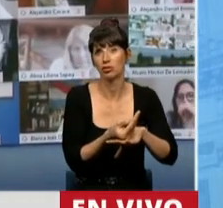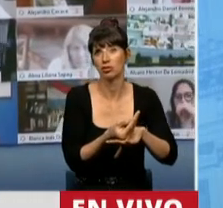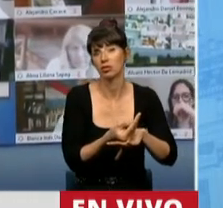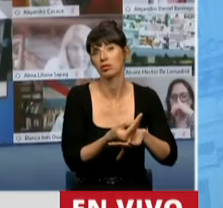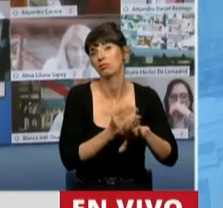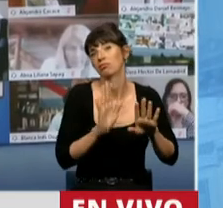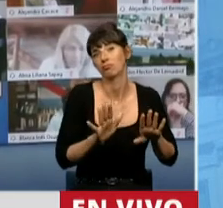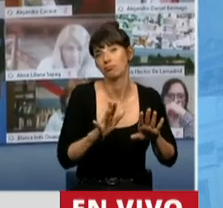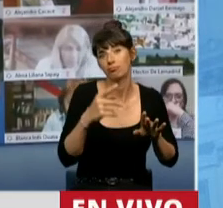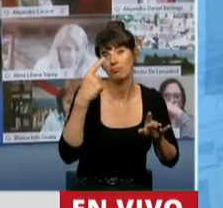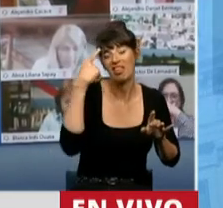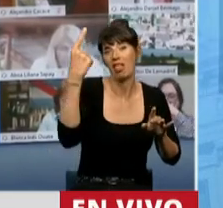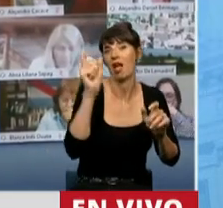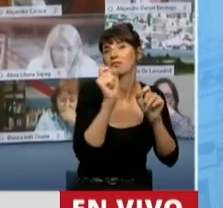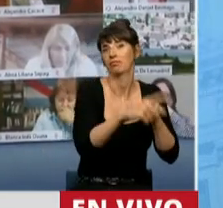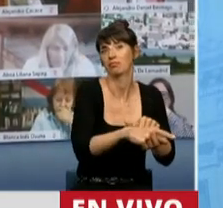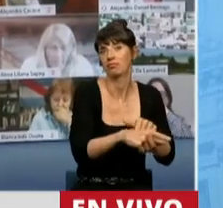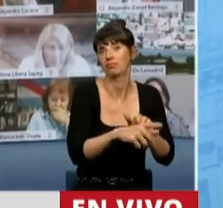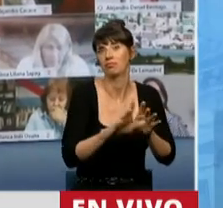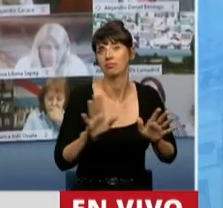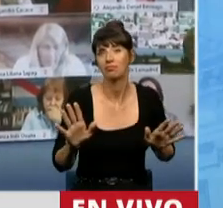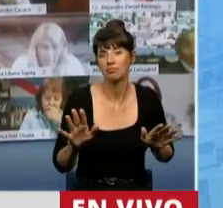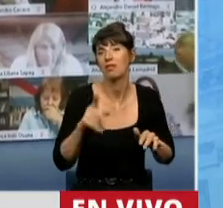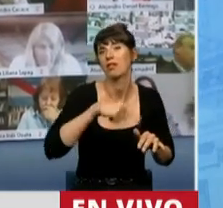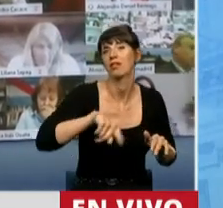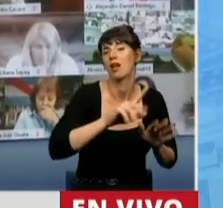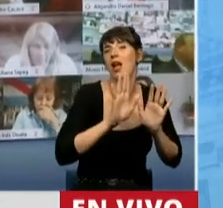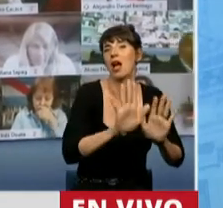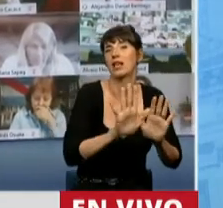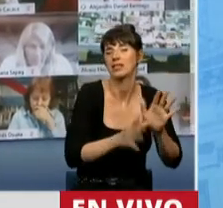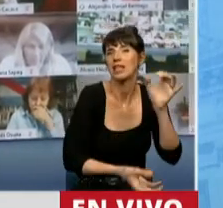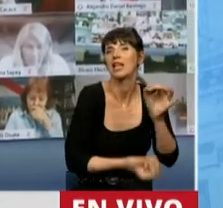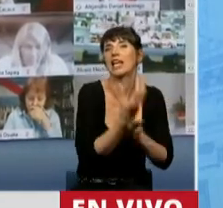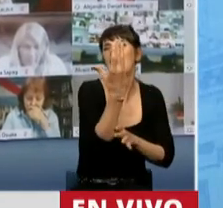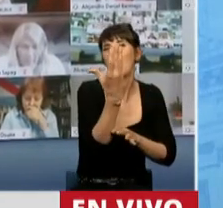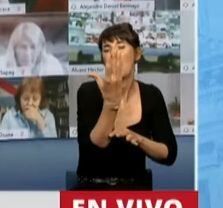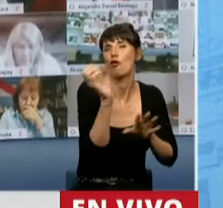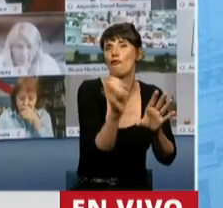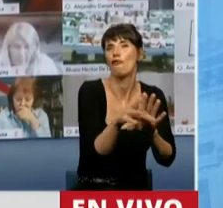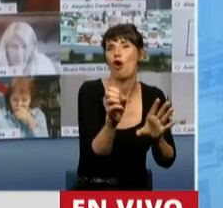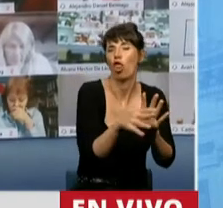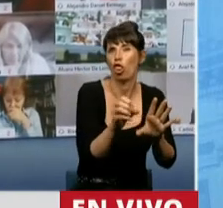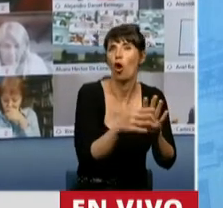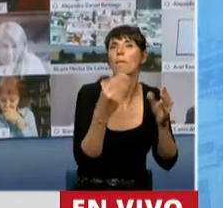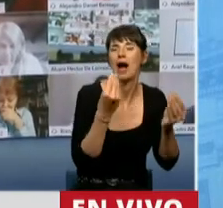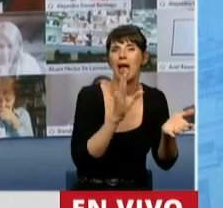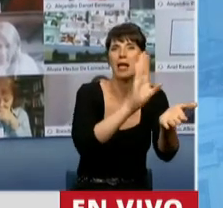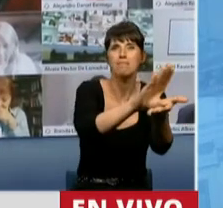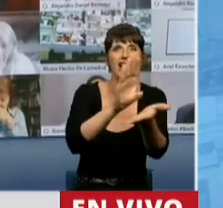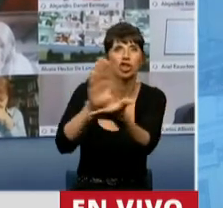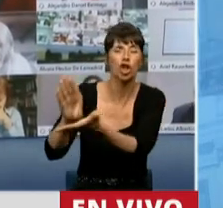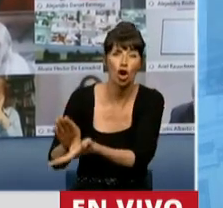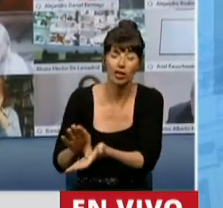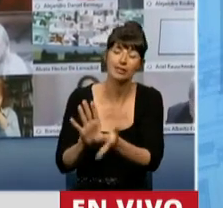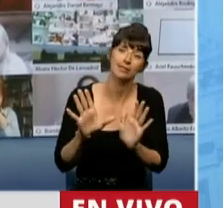adelante sus ideas de crear fondos fiduciarios sin poder demostrar con mucha claridad cuáles